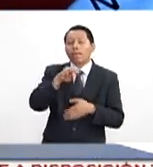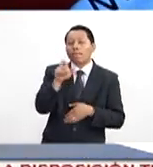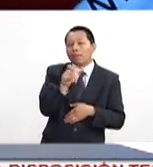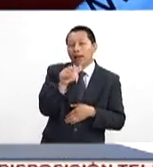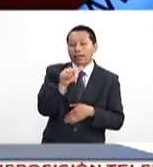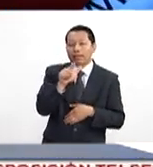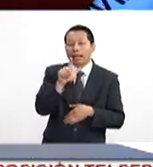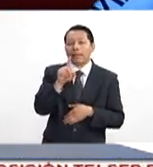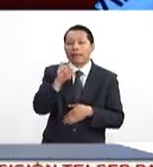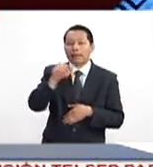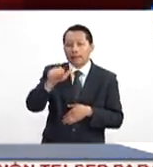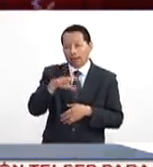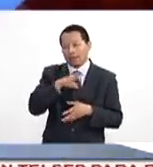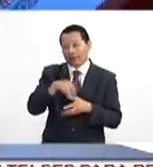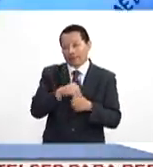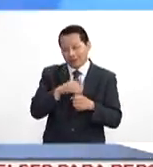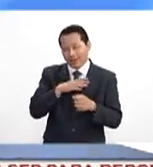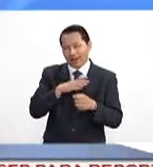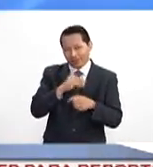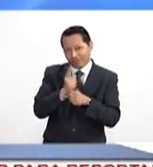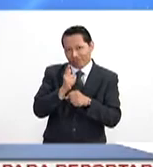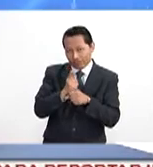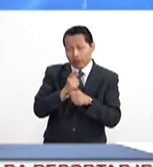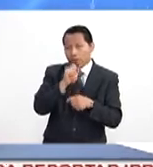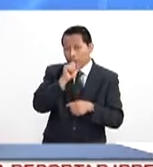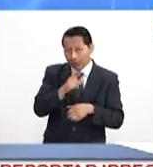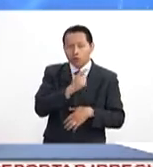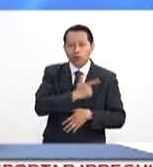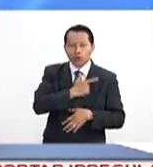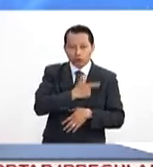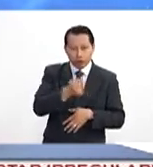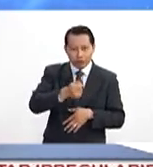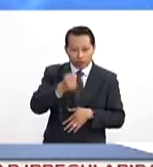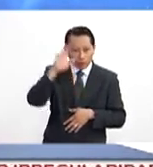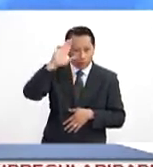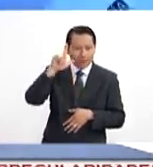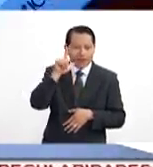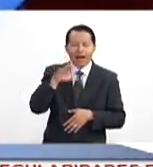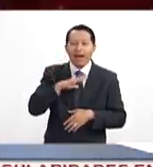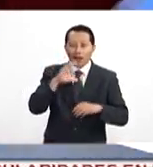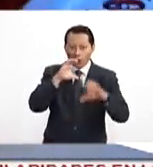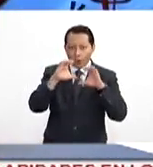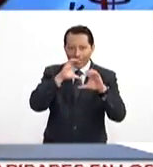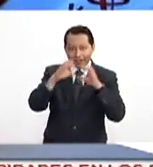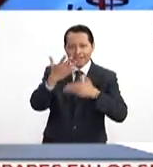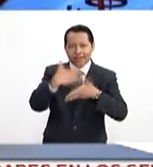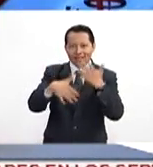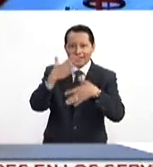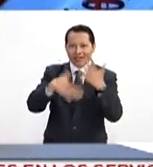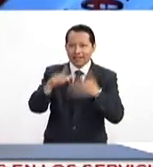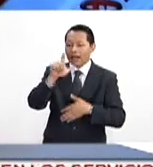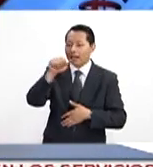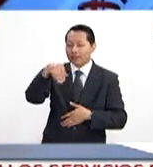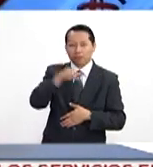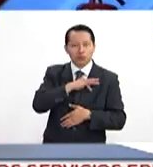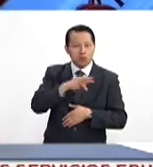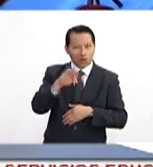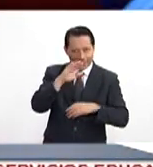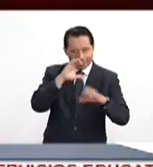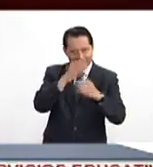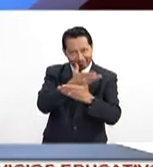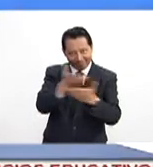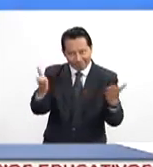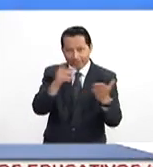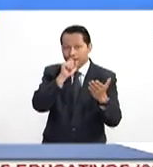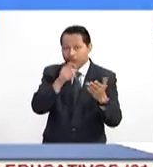pueden enterar de todos los detalles. Saludo con mucho gusto también a Miguel González, que se comunica con usted a través de la lengua de señas mexicana.